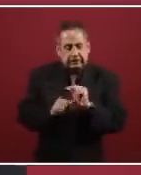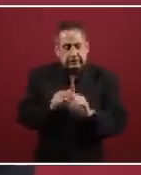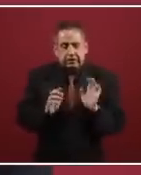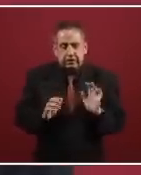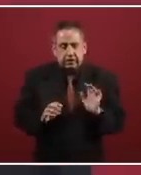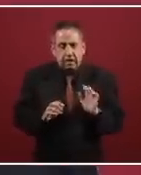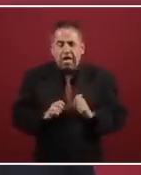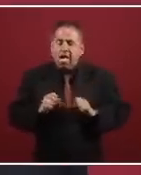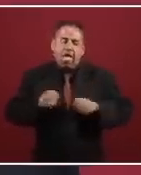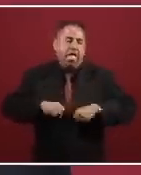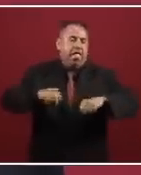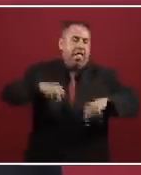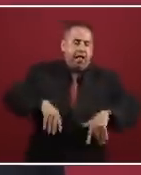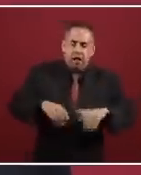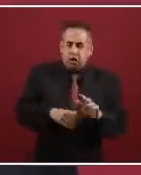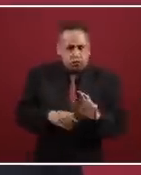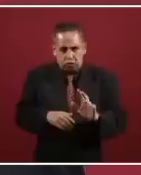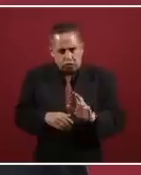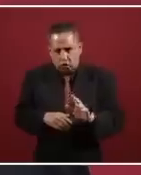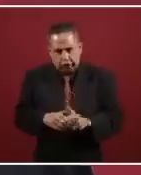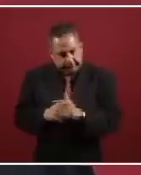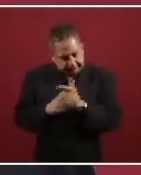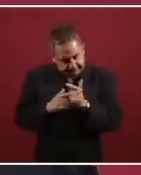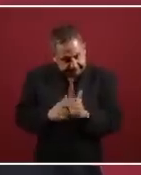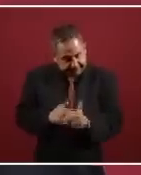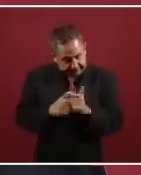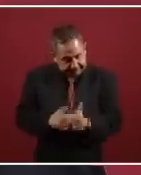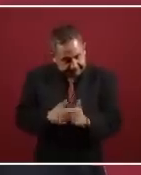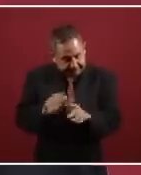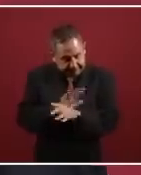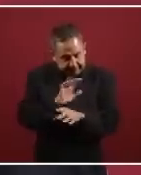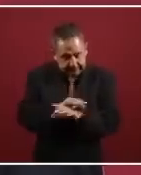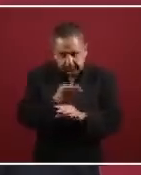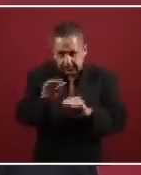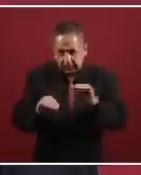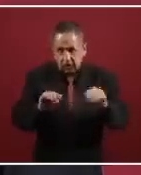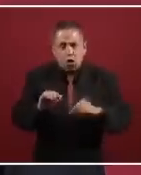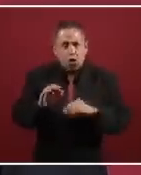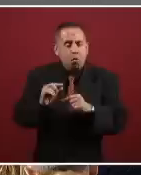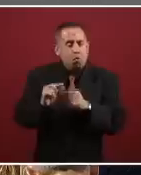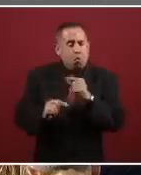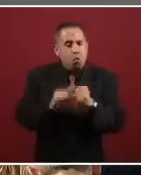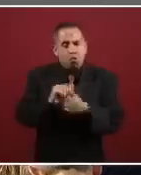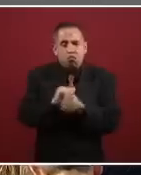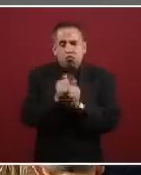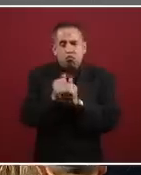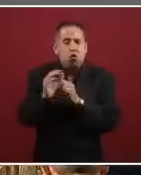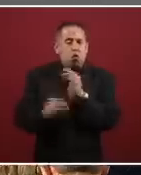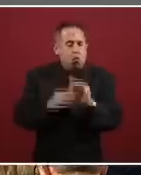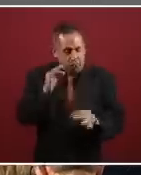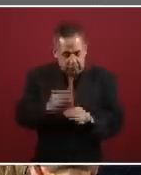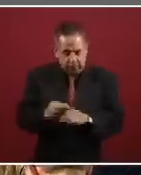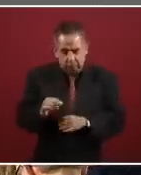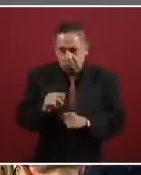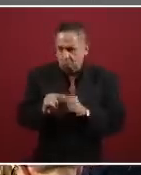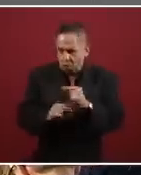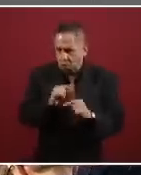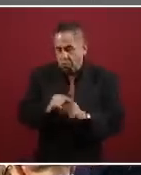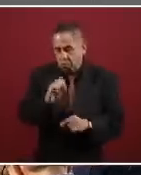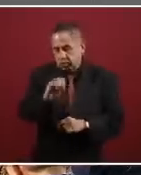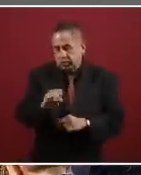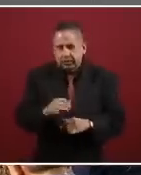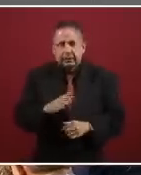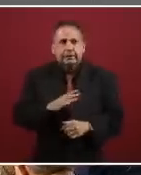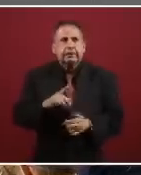a dejar esto de lado, se va a ir cumpliendo, vamos poco a poco.